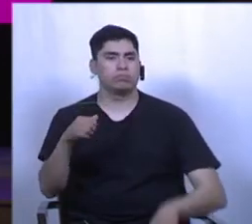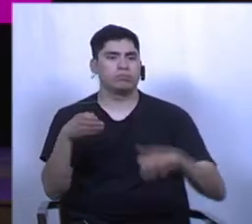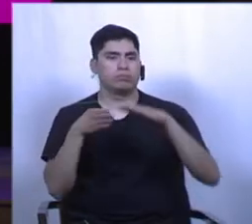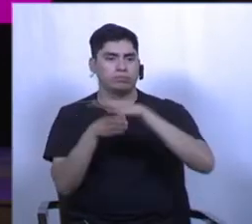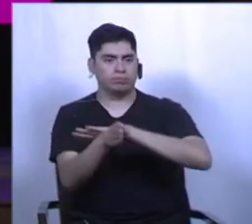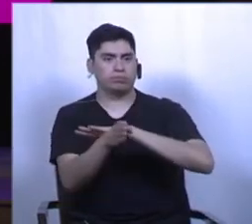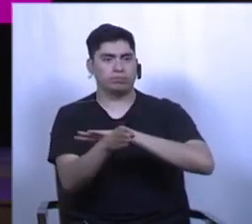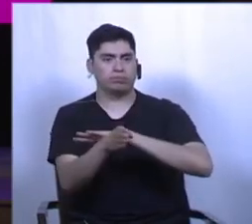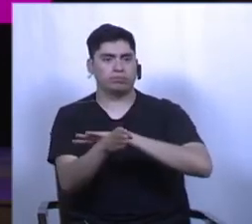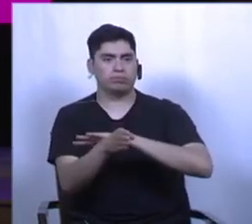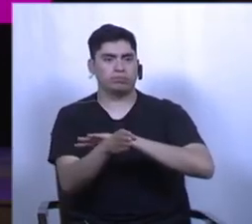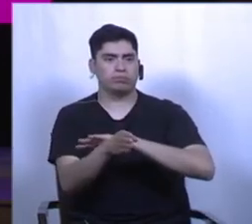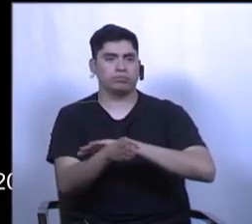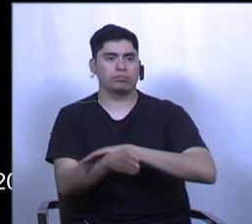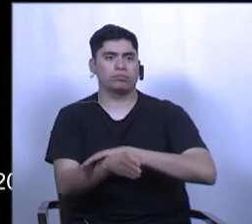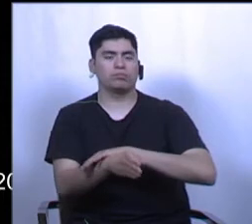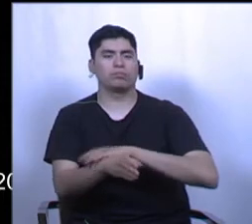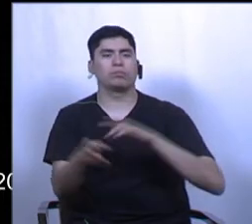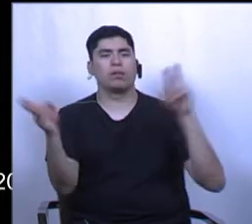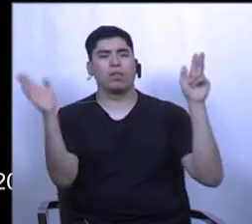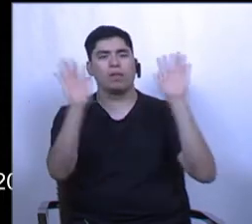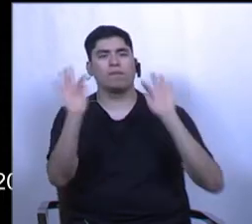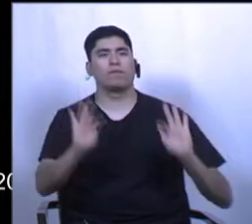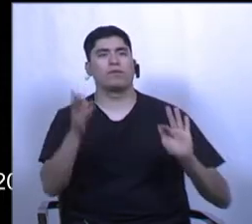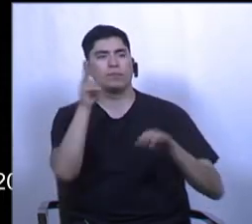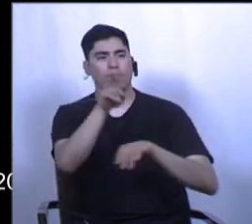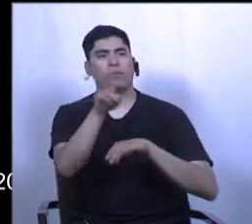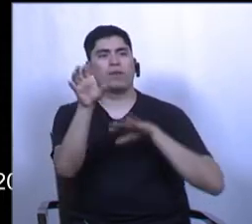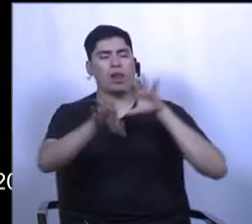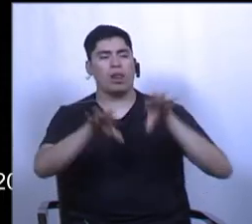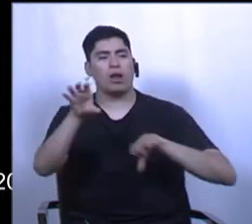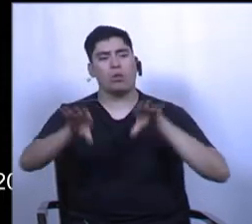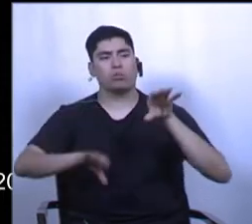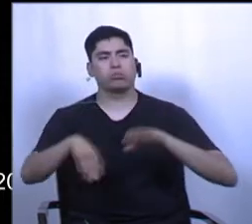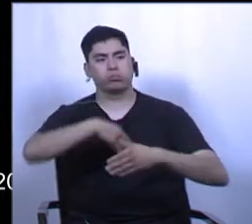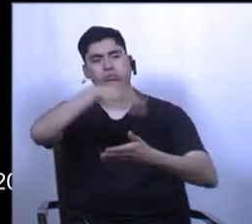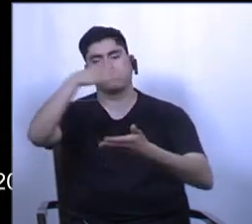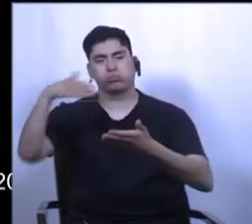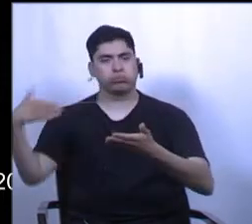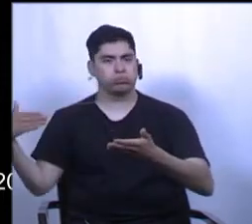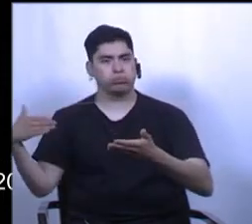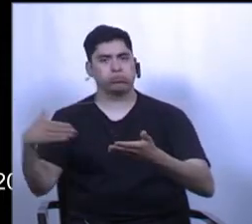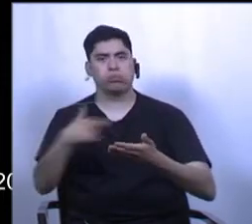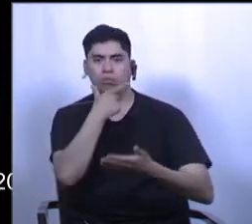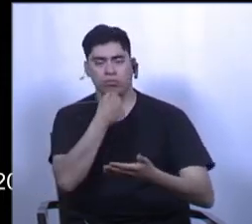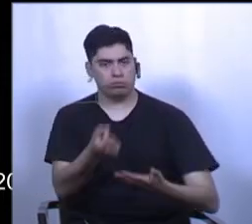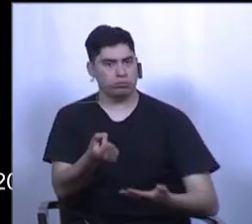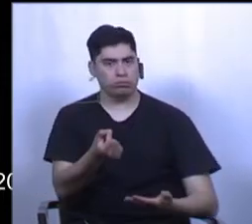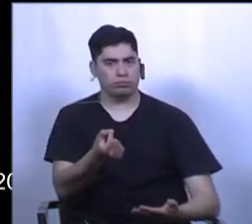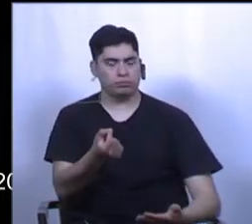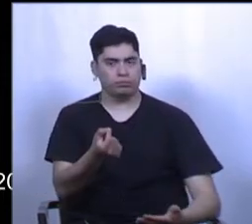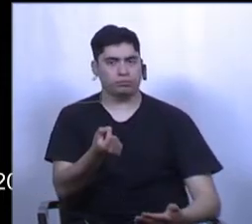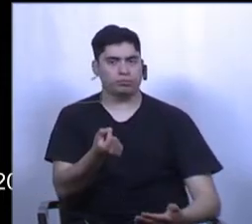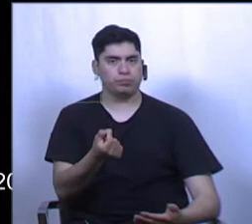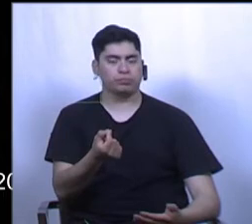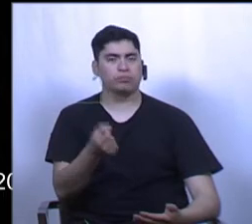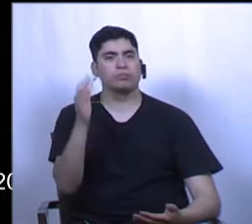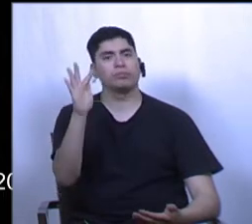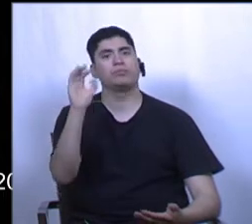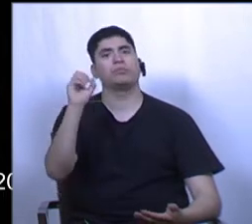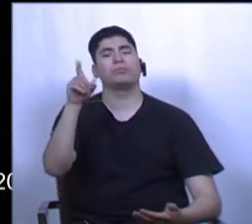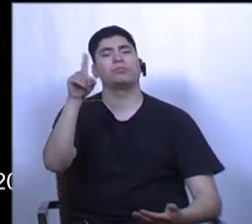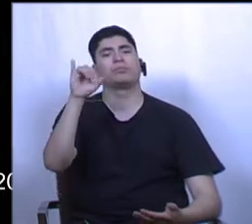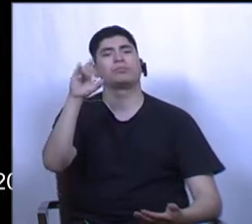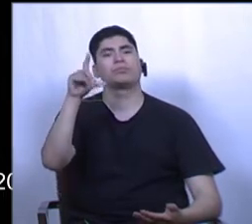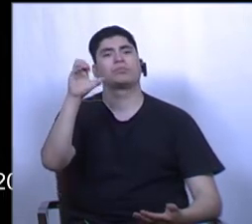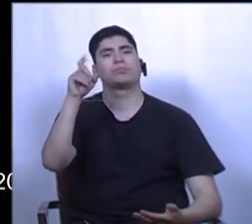ciertas formas de ver las cosas. Y lo que hicimos fue un mapeo simple. Como vieron el mapa de los fósiles de la